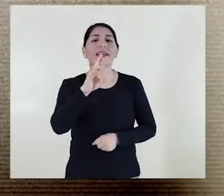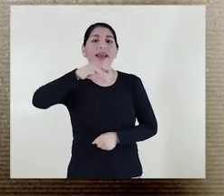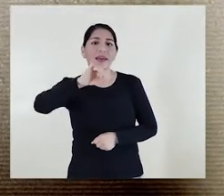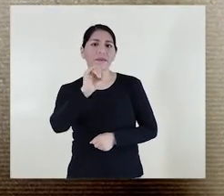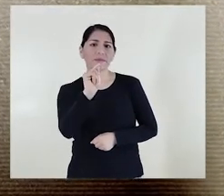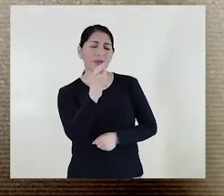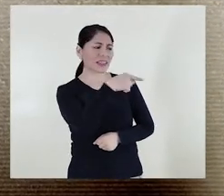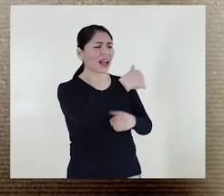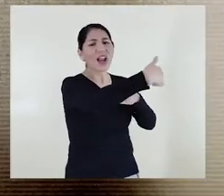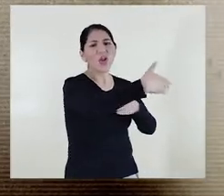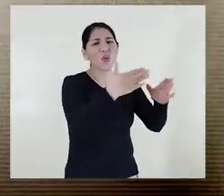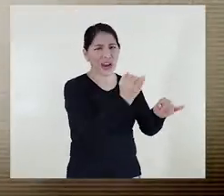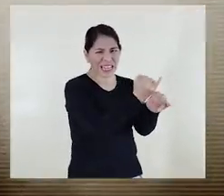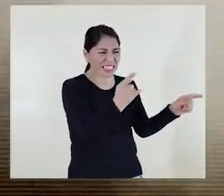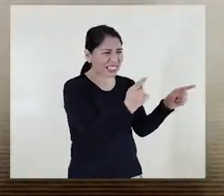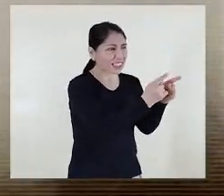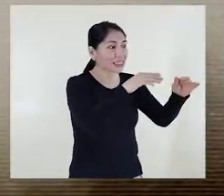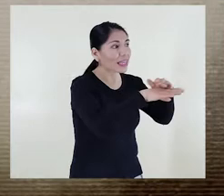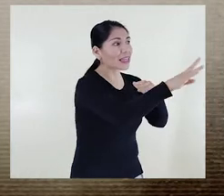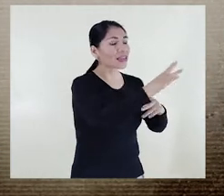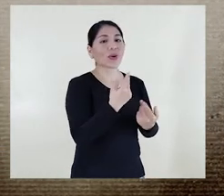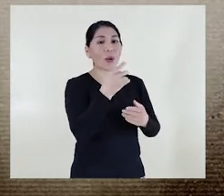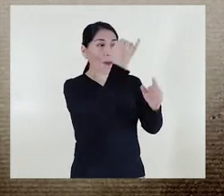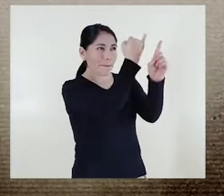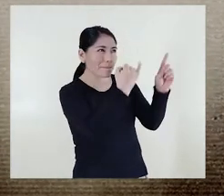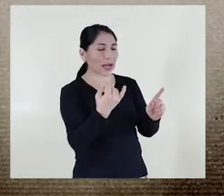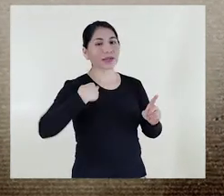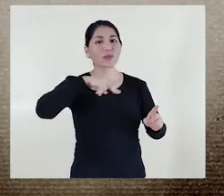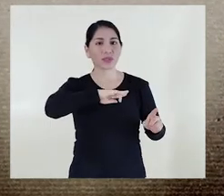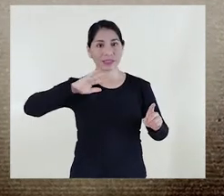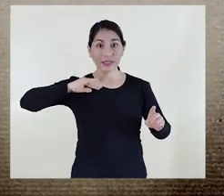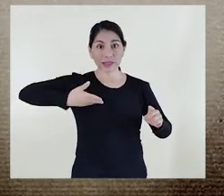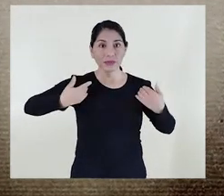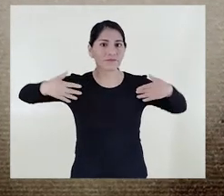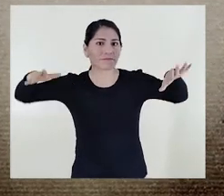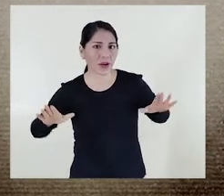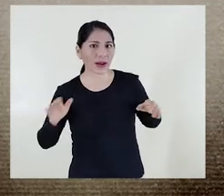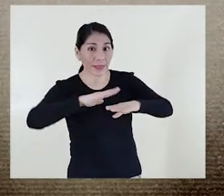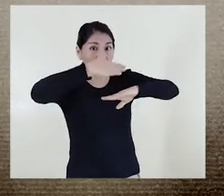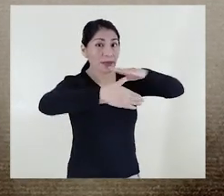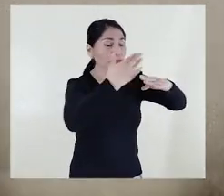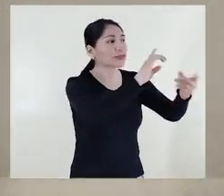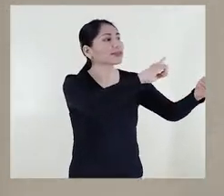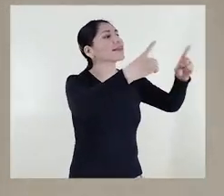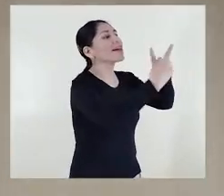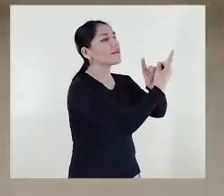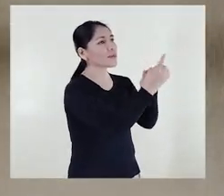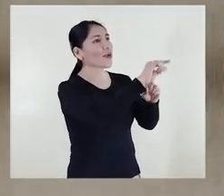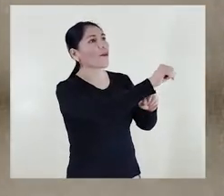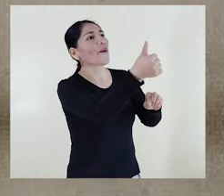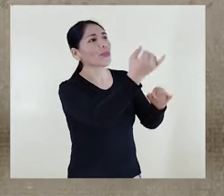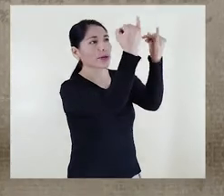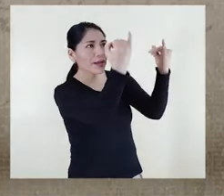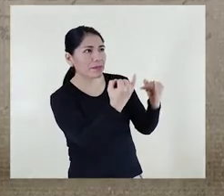que honraba a Nuestra Señora de los Ángeles. Esta fue reemplazada algunos años después por otra ermita, esta vez dedicada a